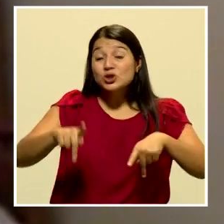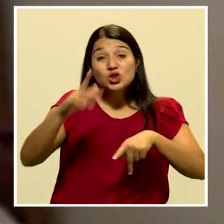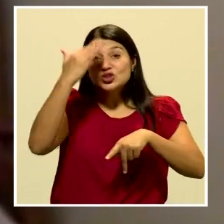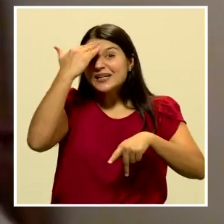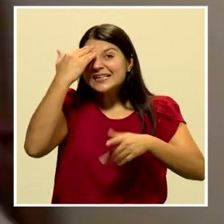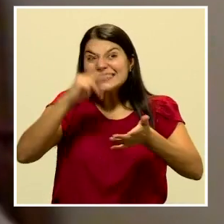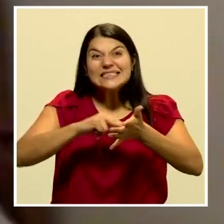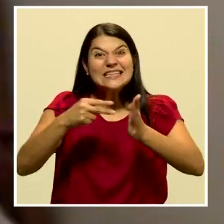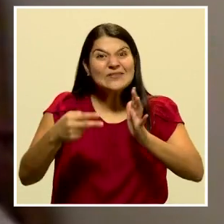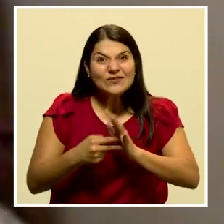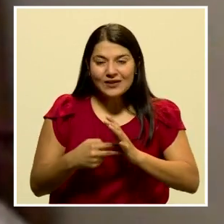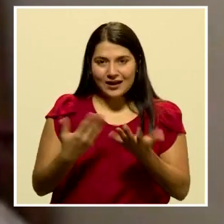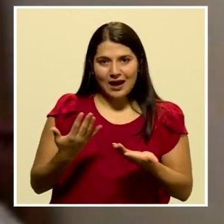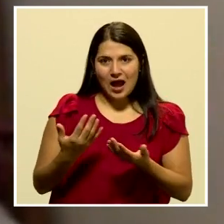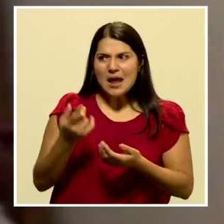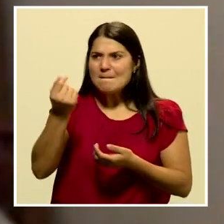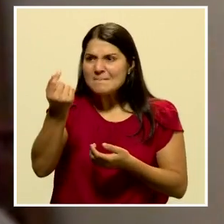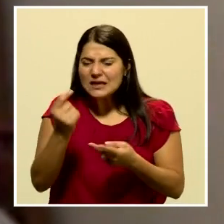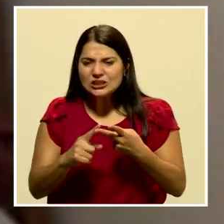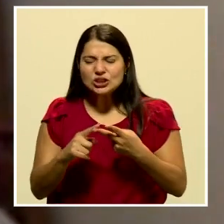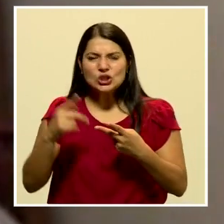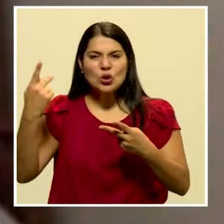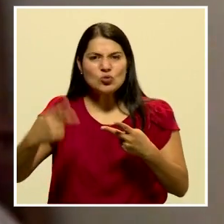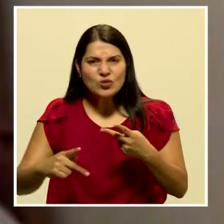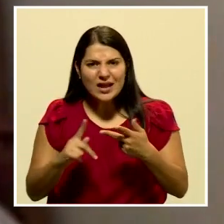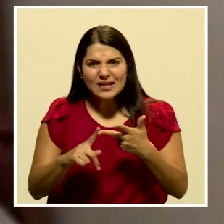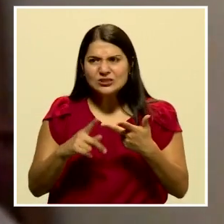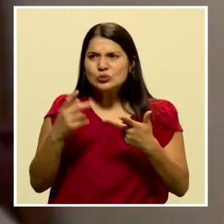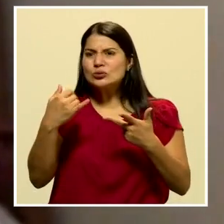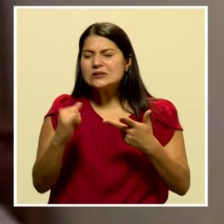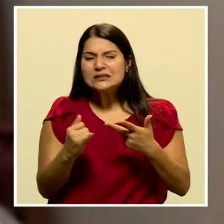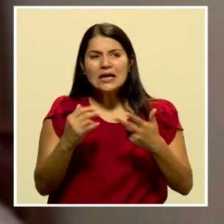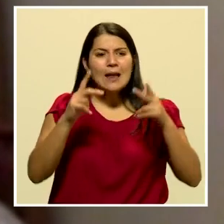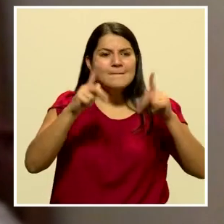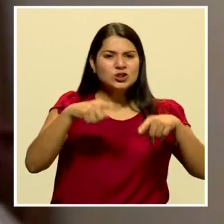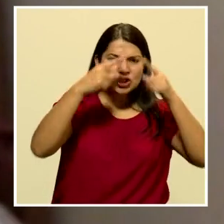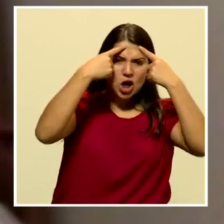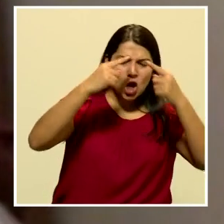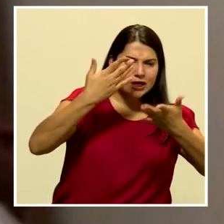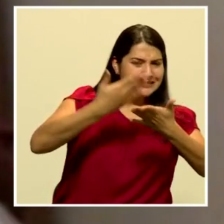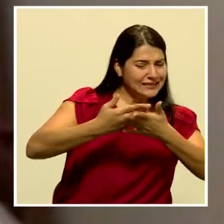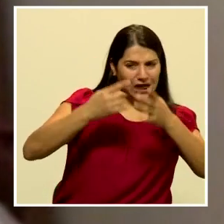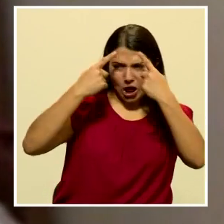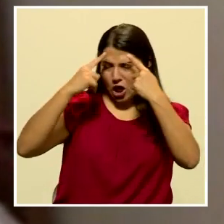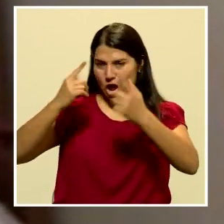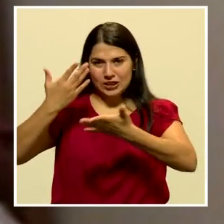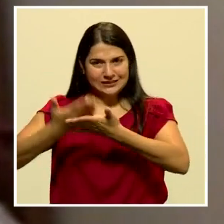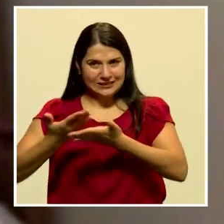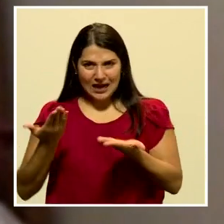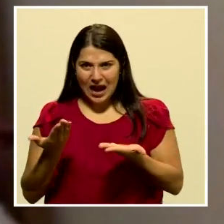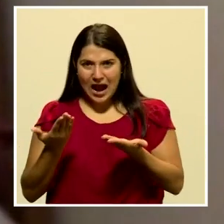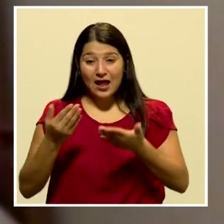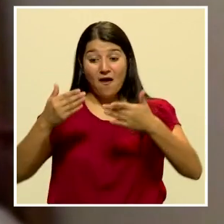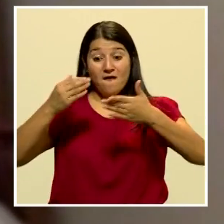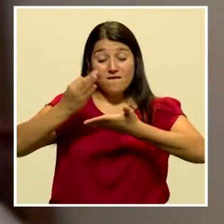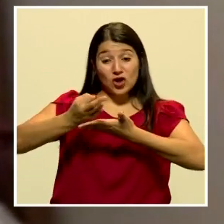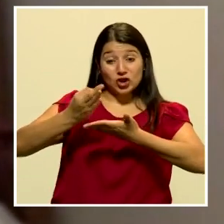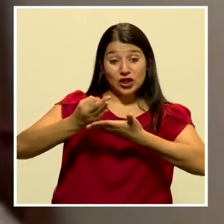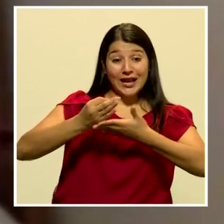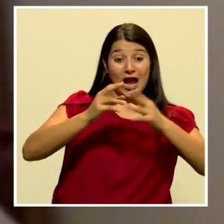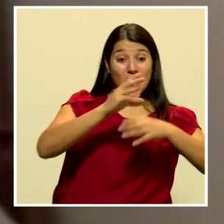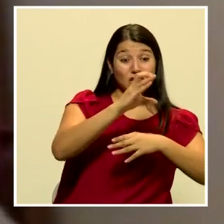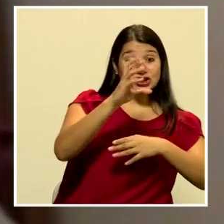desde Estados Unidos o desde personas que uno encontró, que encontró Noelia en la frontera entre Costa Rica y Nicaragua,